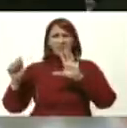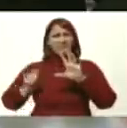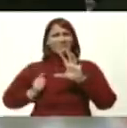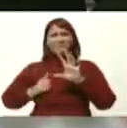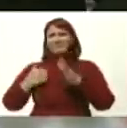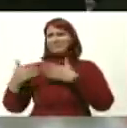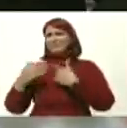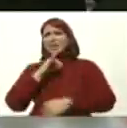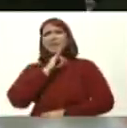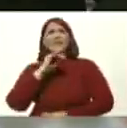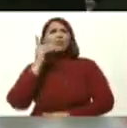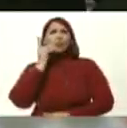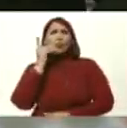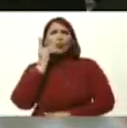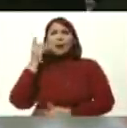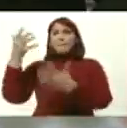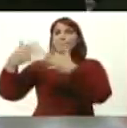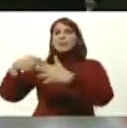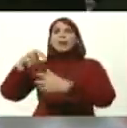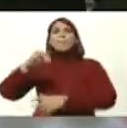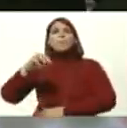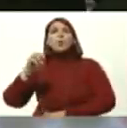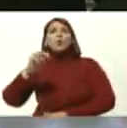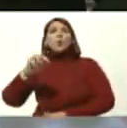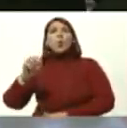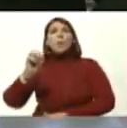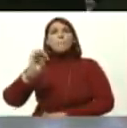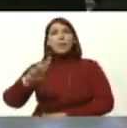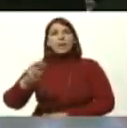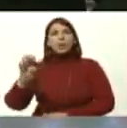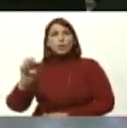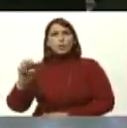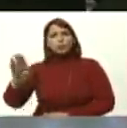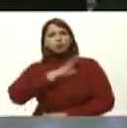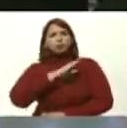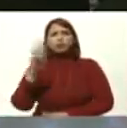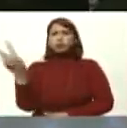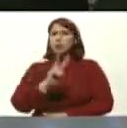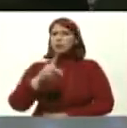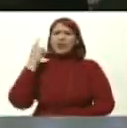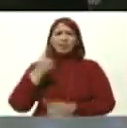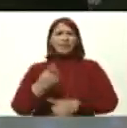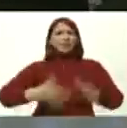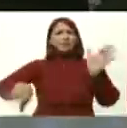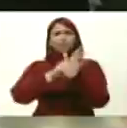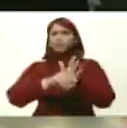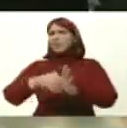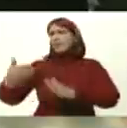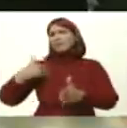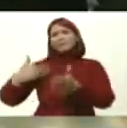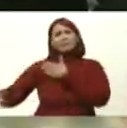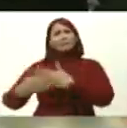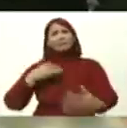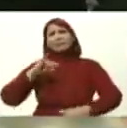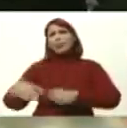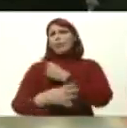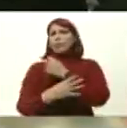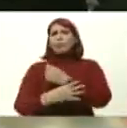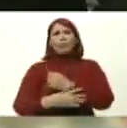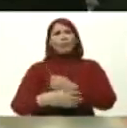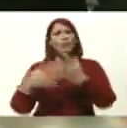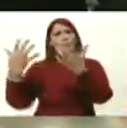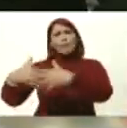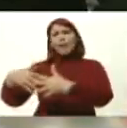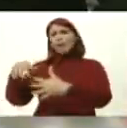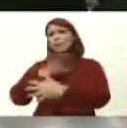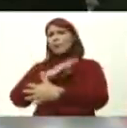Duque, Monómeros es venezolana y la vamos a recuperar. Haga lo que haga Guaidó, Citgo es